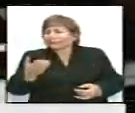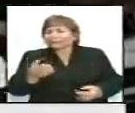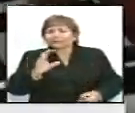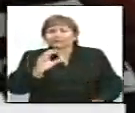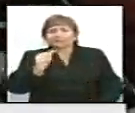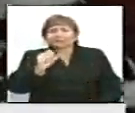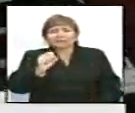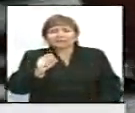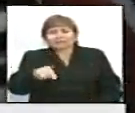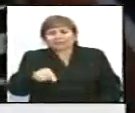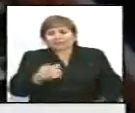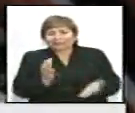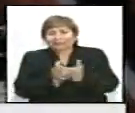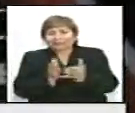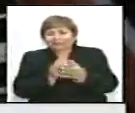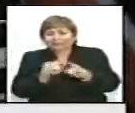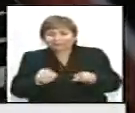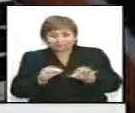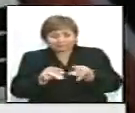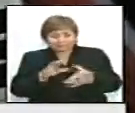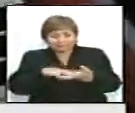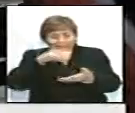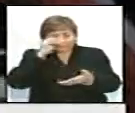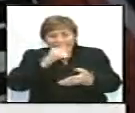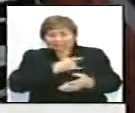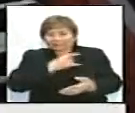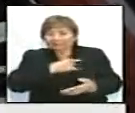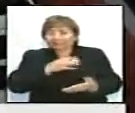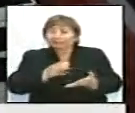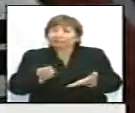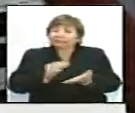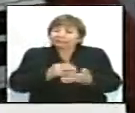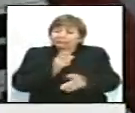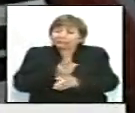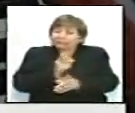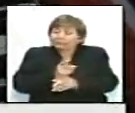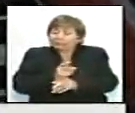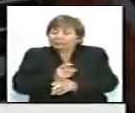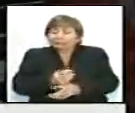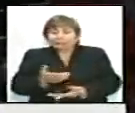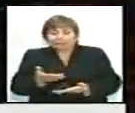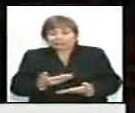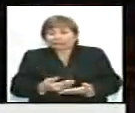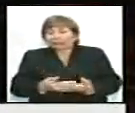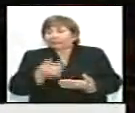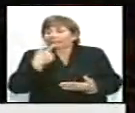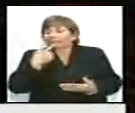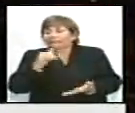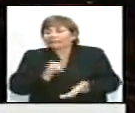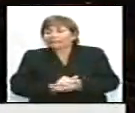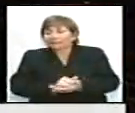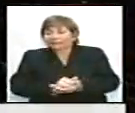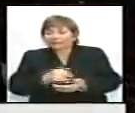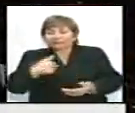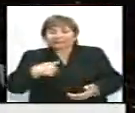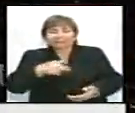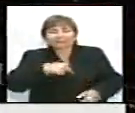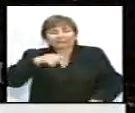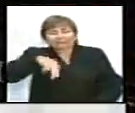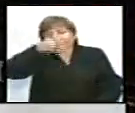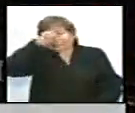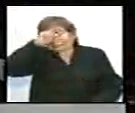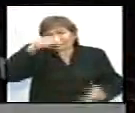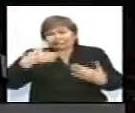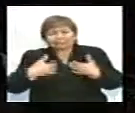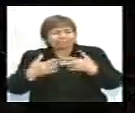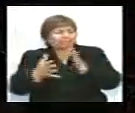de estudios. Una tarea que debería ser más frecuente, asegura el legislador, y es que nuestro país tiene